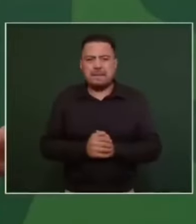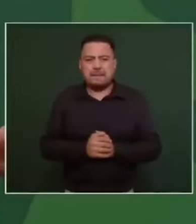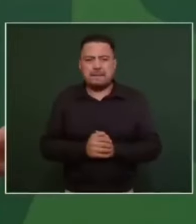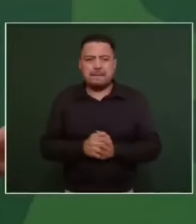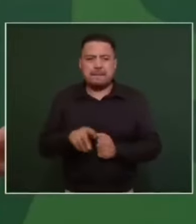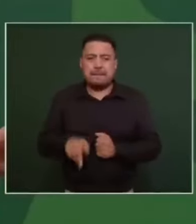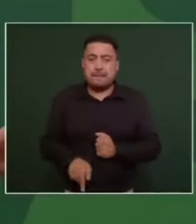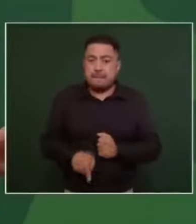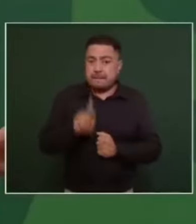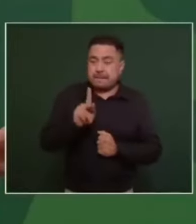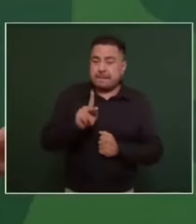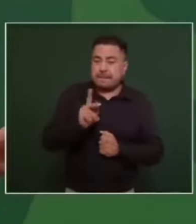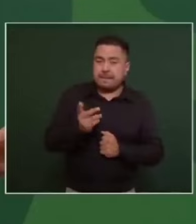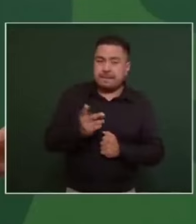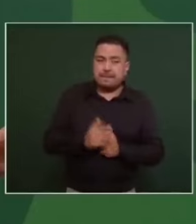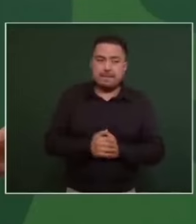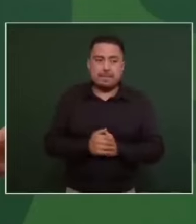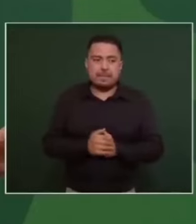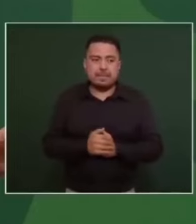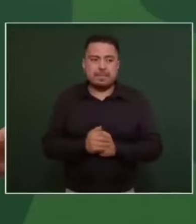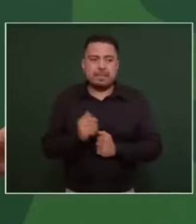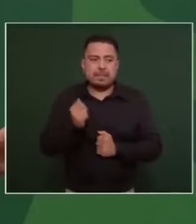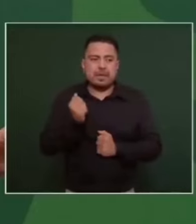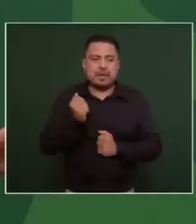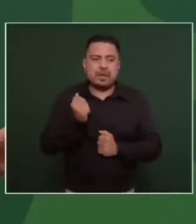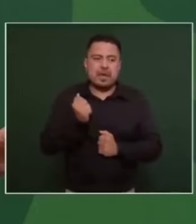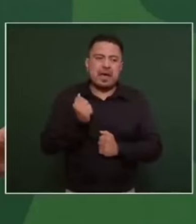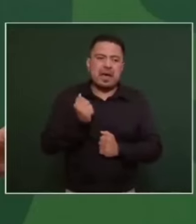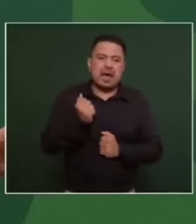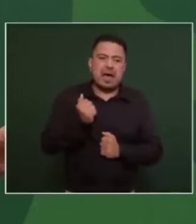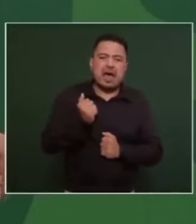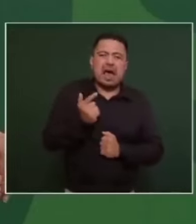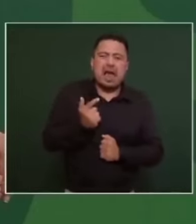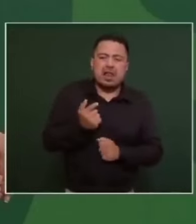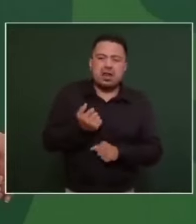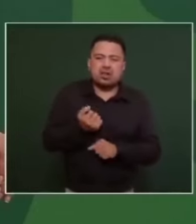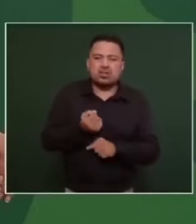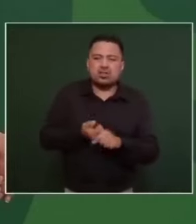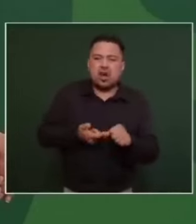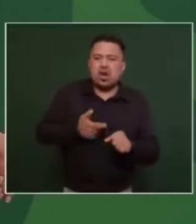Pero se trata de algo social,